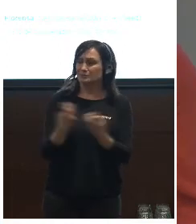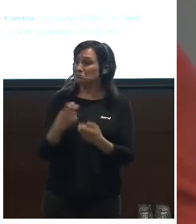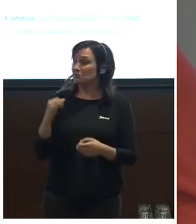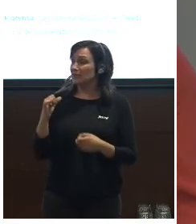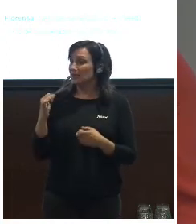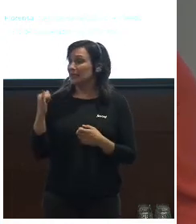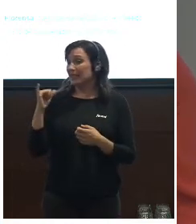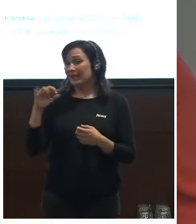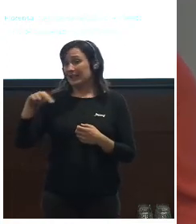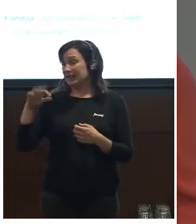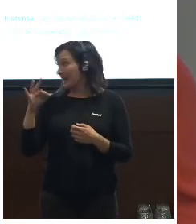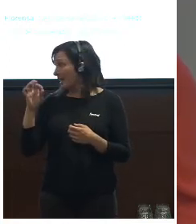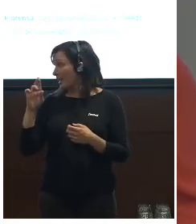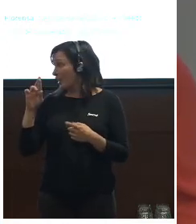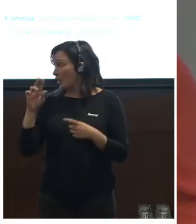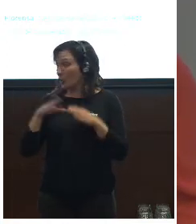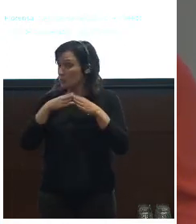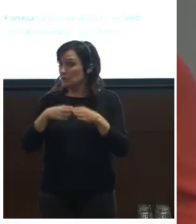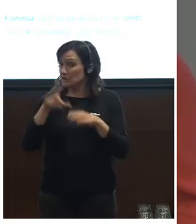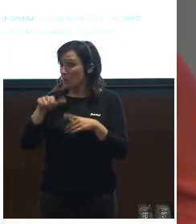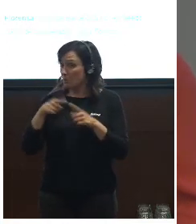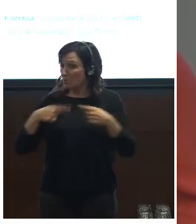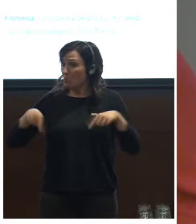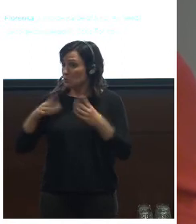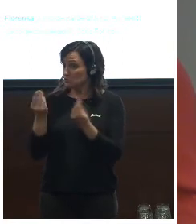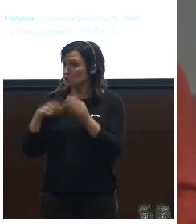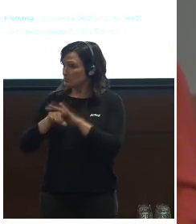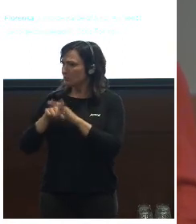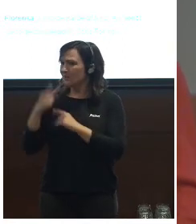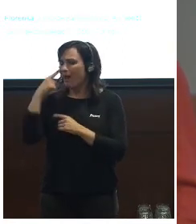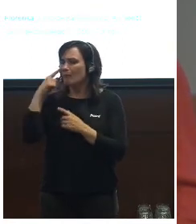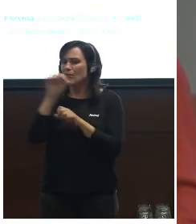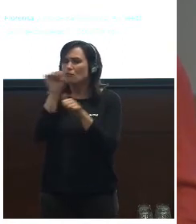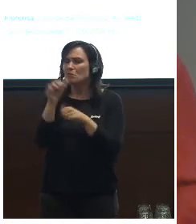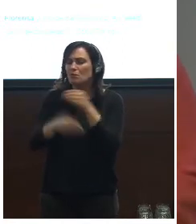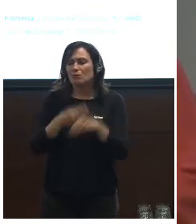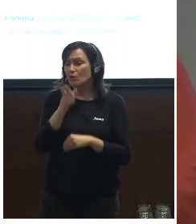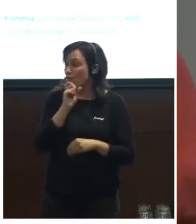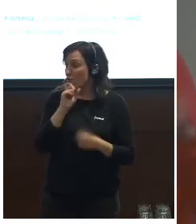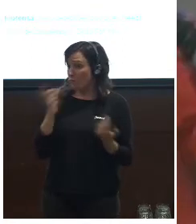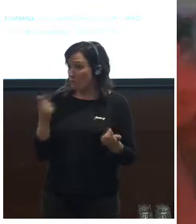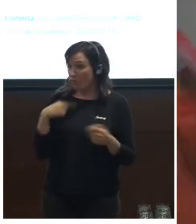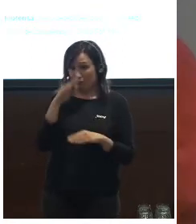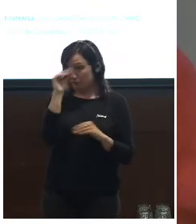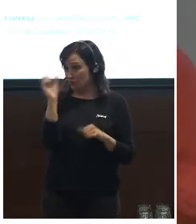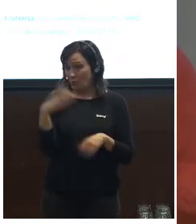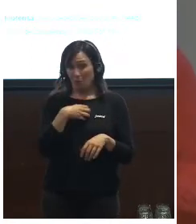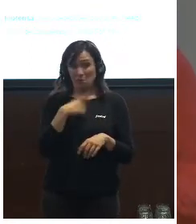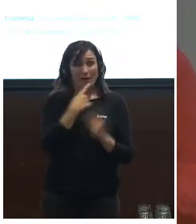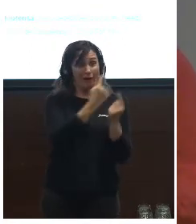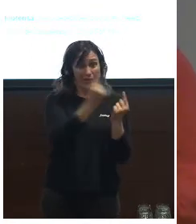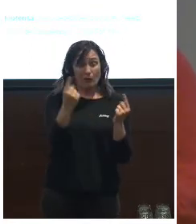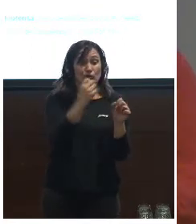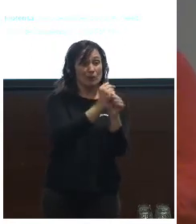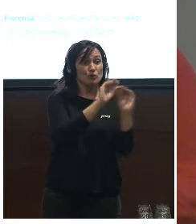qué no?, que está aquí, que ya gestionan muchísimos puertos, a ver cómo lo podemos hacer, porque no olvidemos que si cada uno hace su trabajo, pero